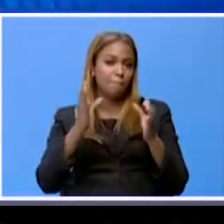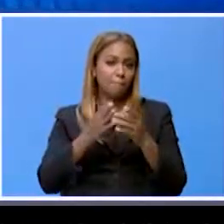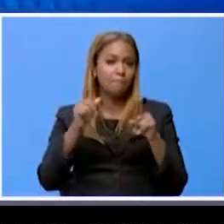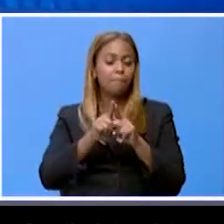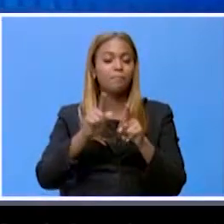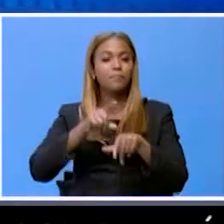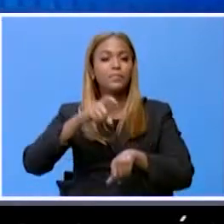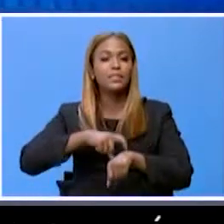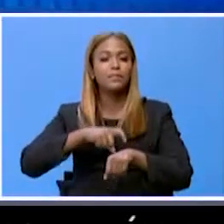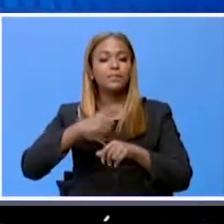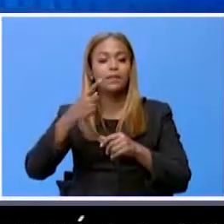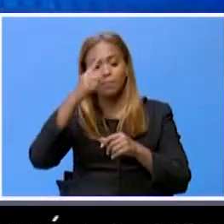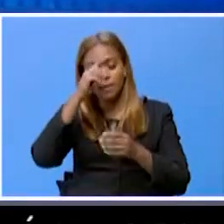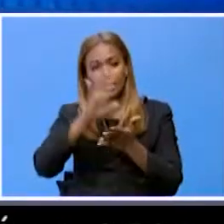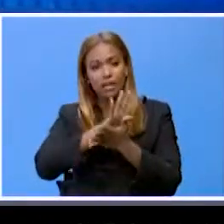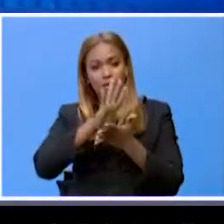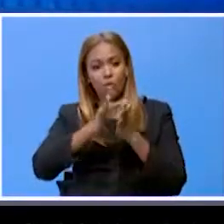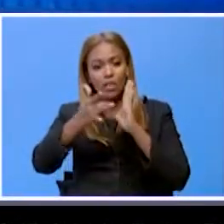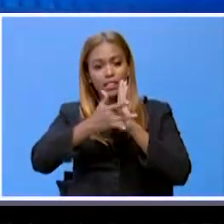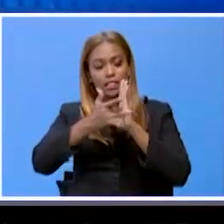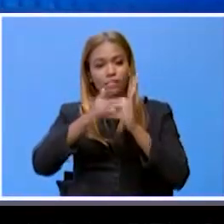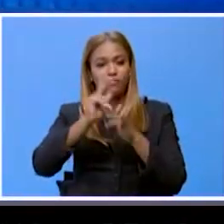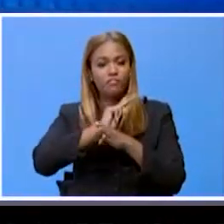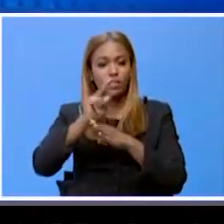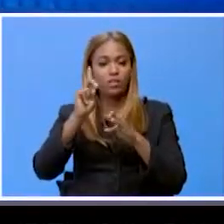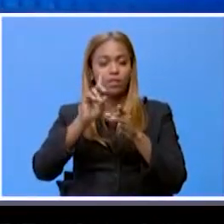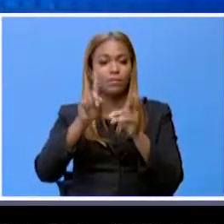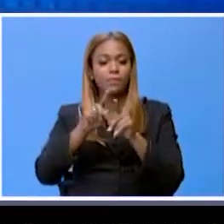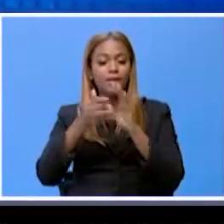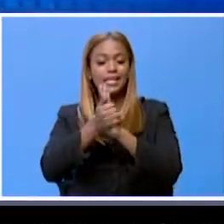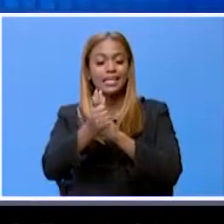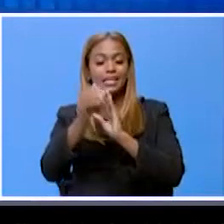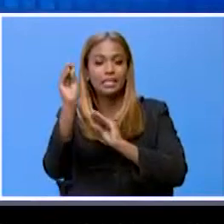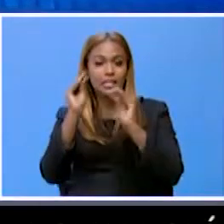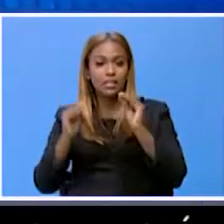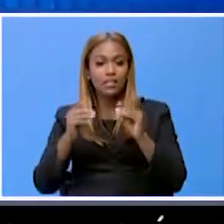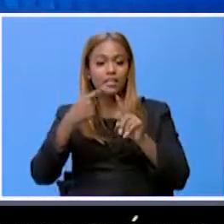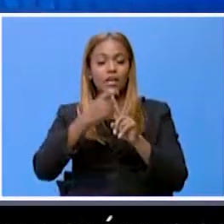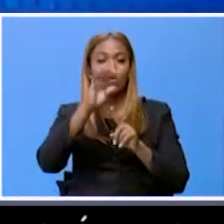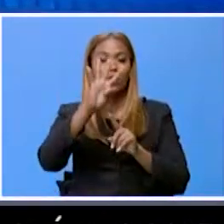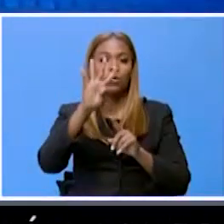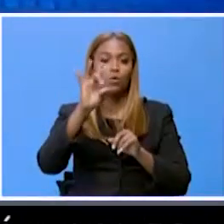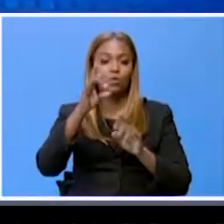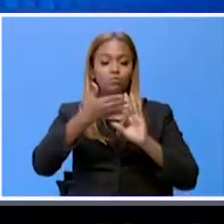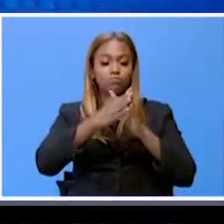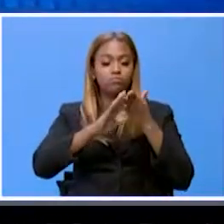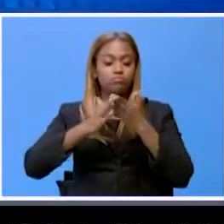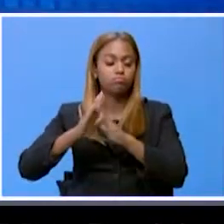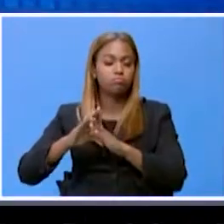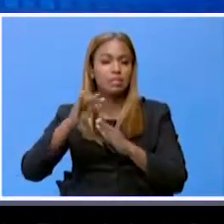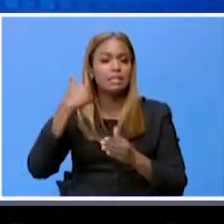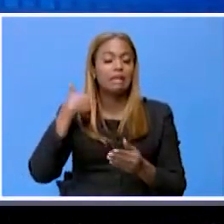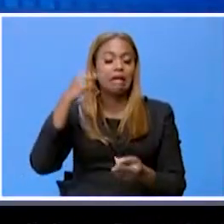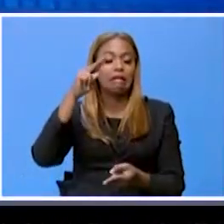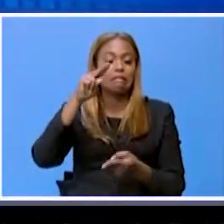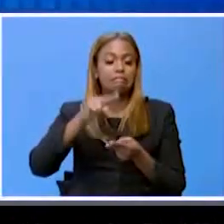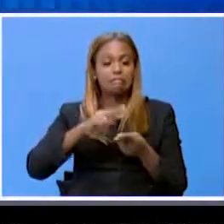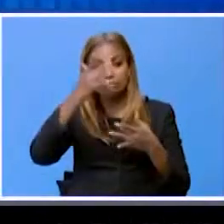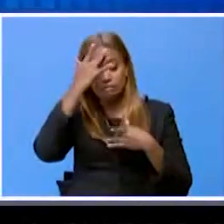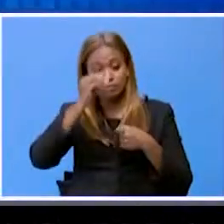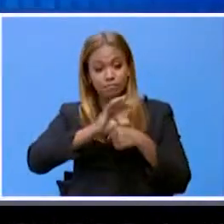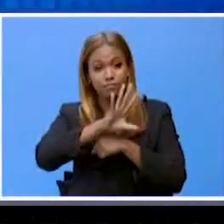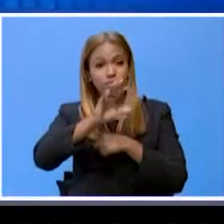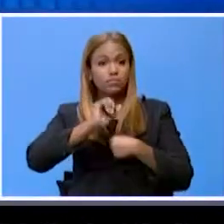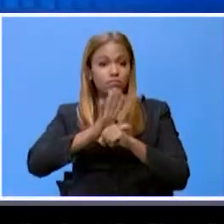las modalidades técnico, profesional y de artes en 48 municipios con bajos niveles de contagio del